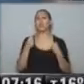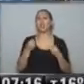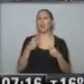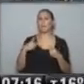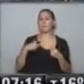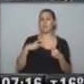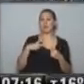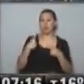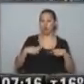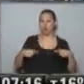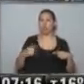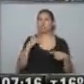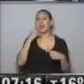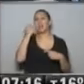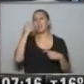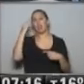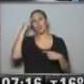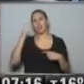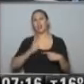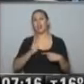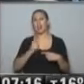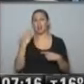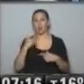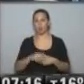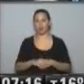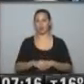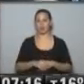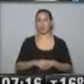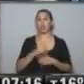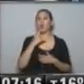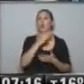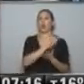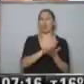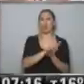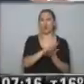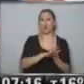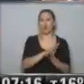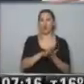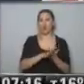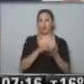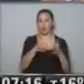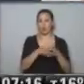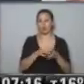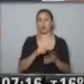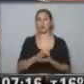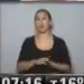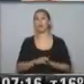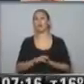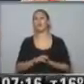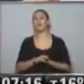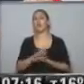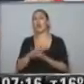las privatizaciones o la dictadura. Las redes de corrupción, las redes de servilismo a los